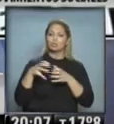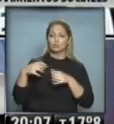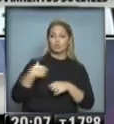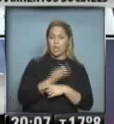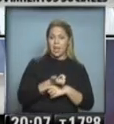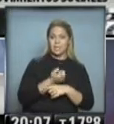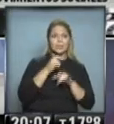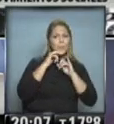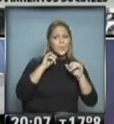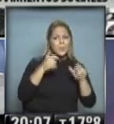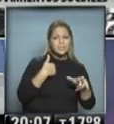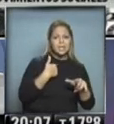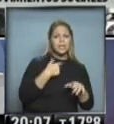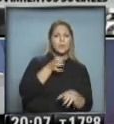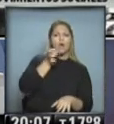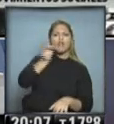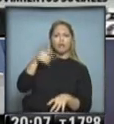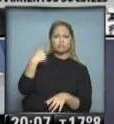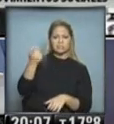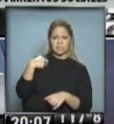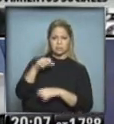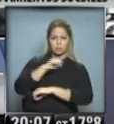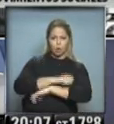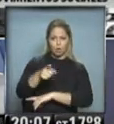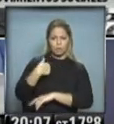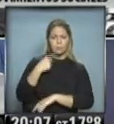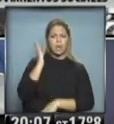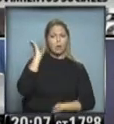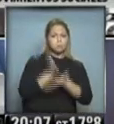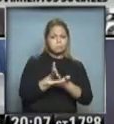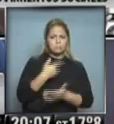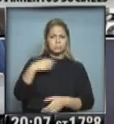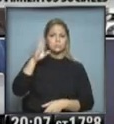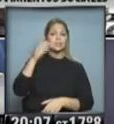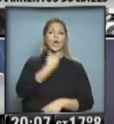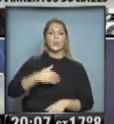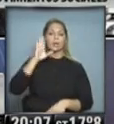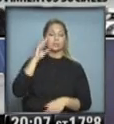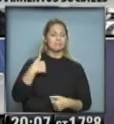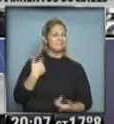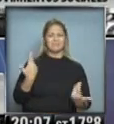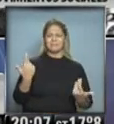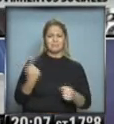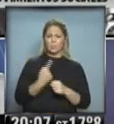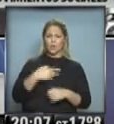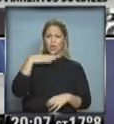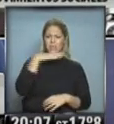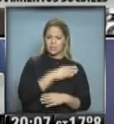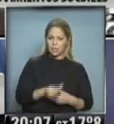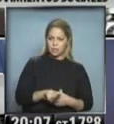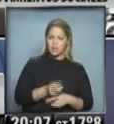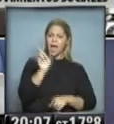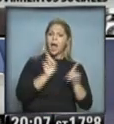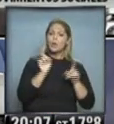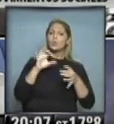esa actitud de algunos países de Europa, pero impuestos por el gobierno de Estados Unidos. Yo no puedo entender de verdad algunos